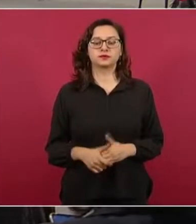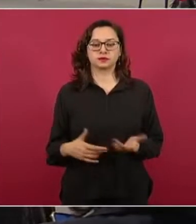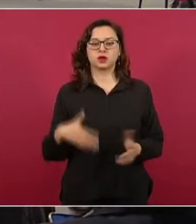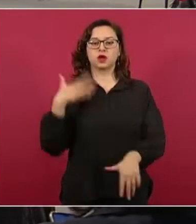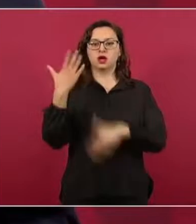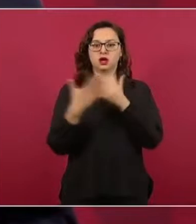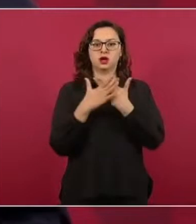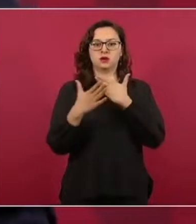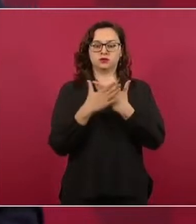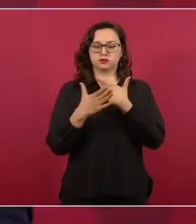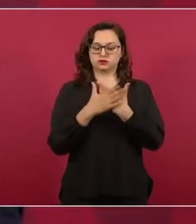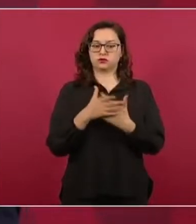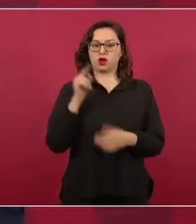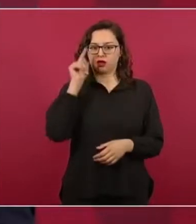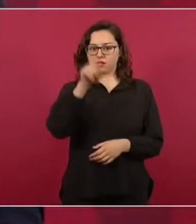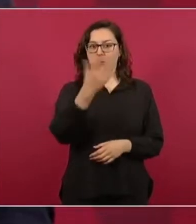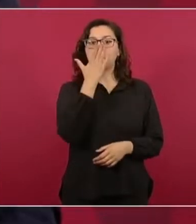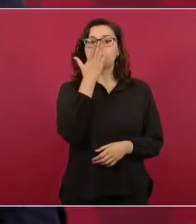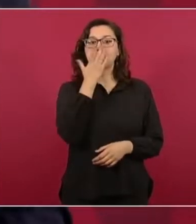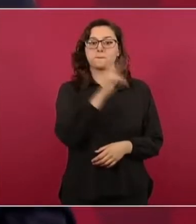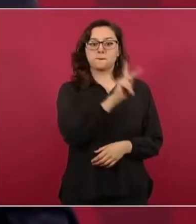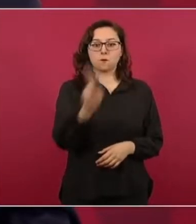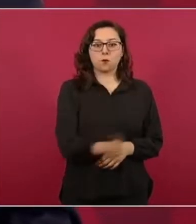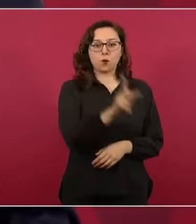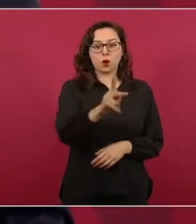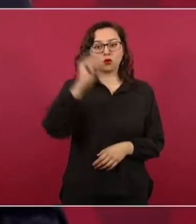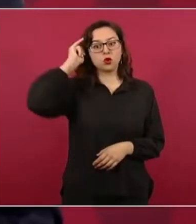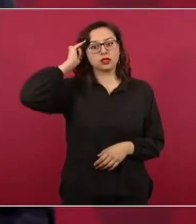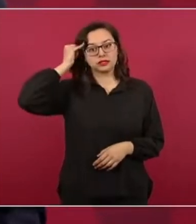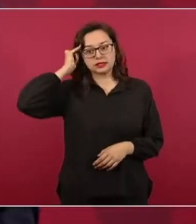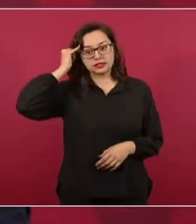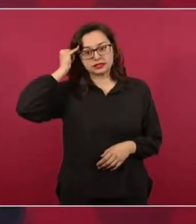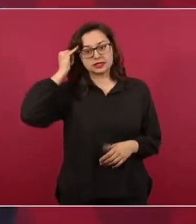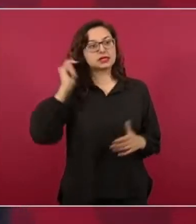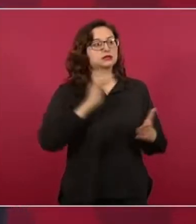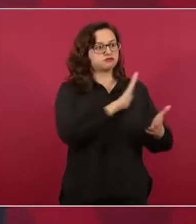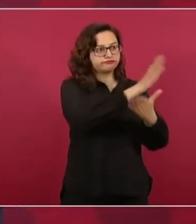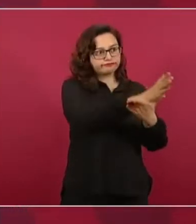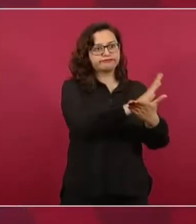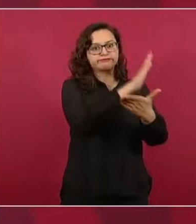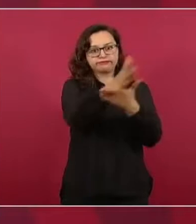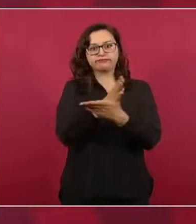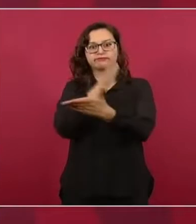los pueblos indígenas. Vamos con Guarijíos, vamos con Mayos,